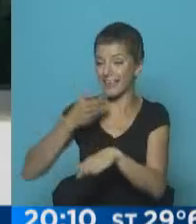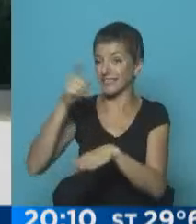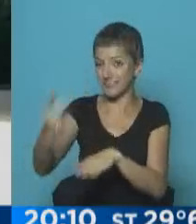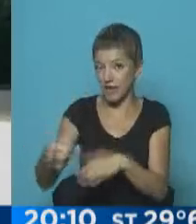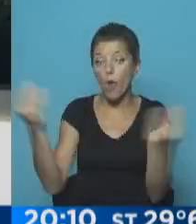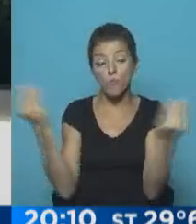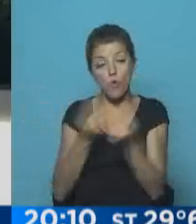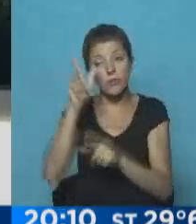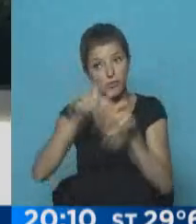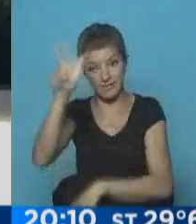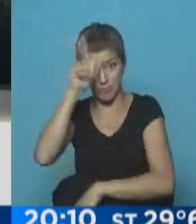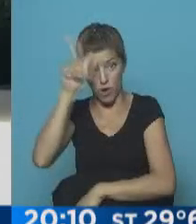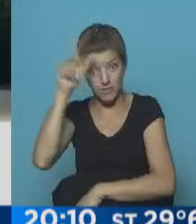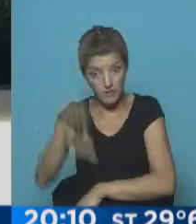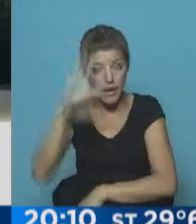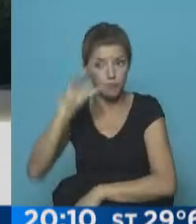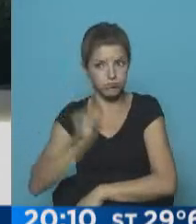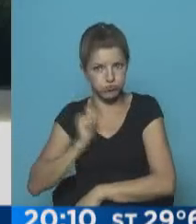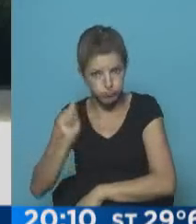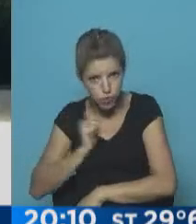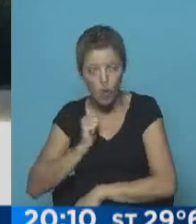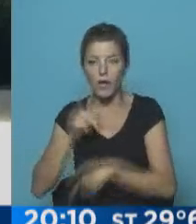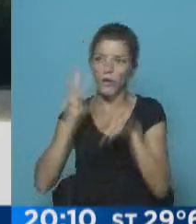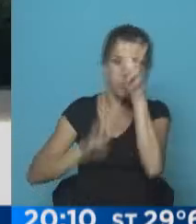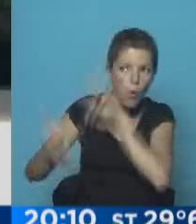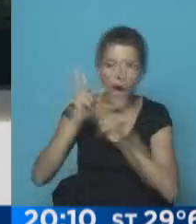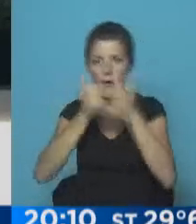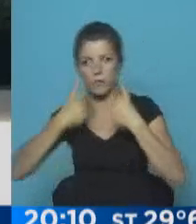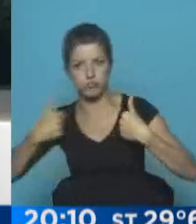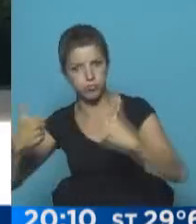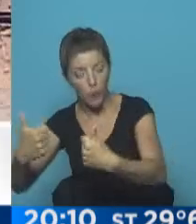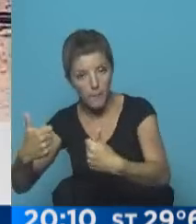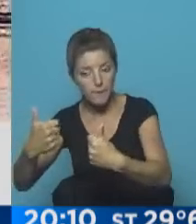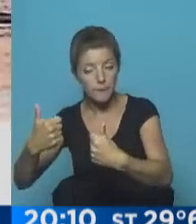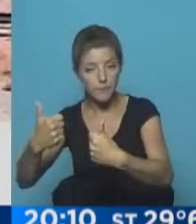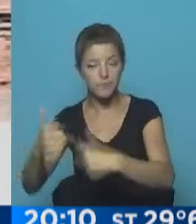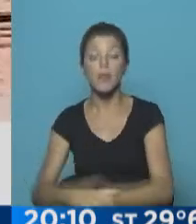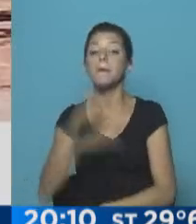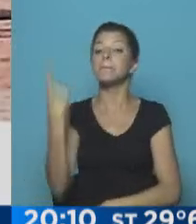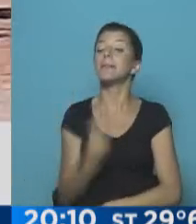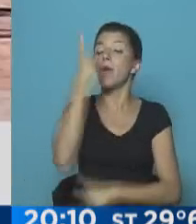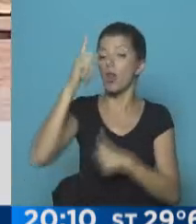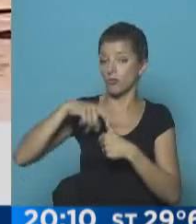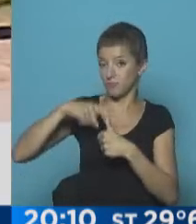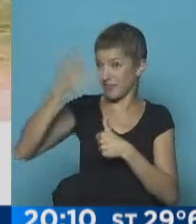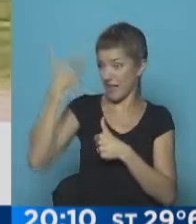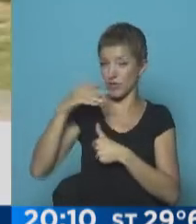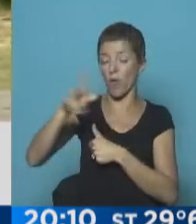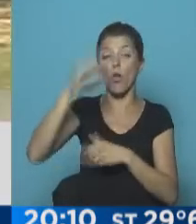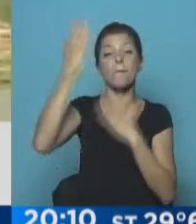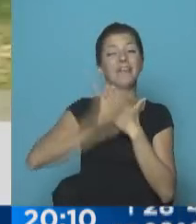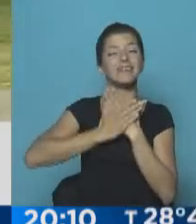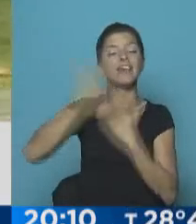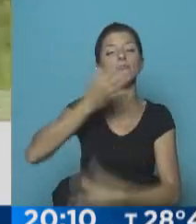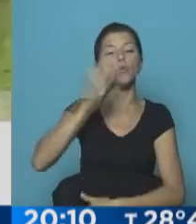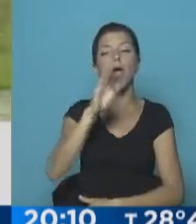gran operativo de fuerzas de seguridad conjuntas, en primer lugar las que comanda la ministra de Seguridad,